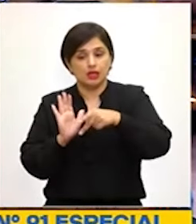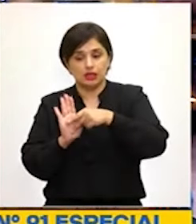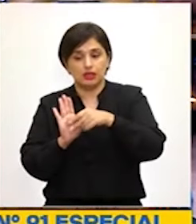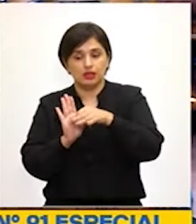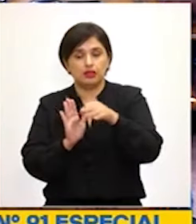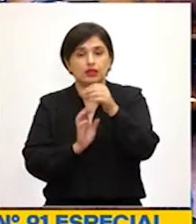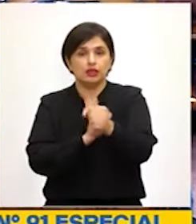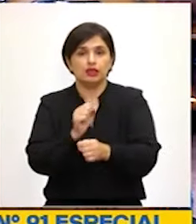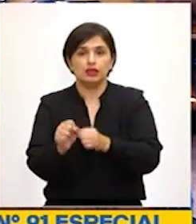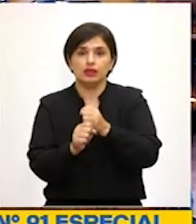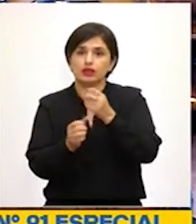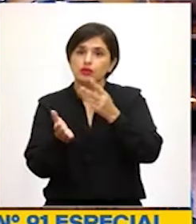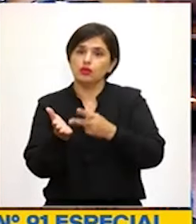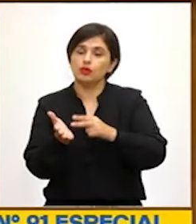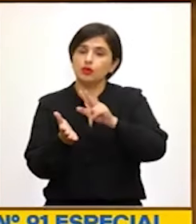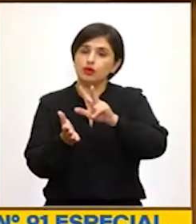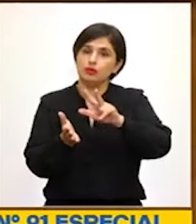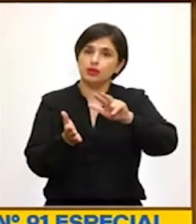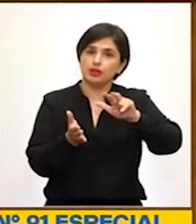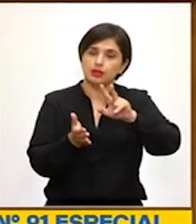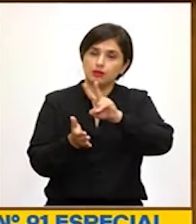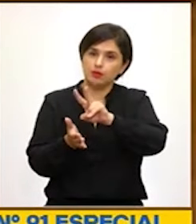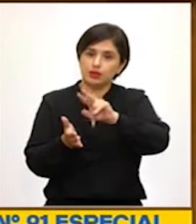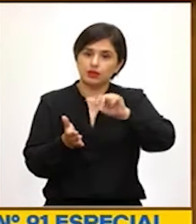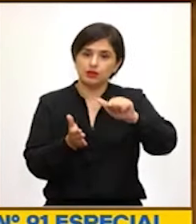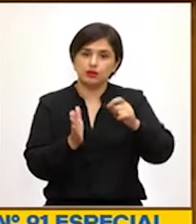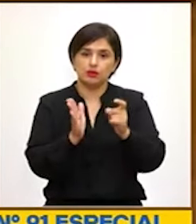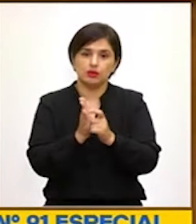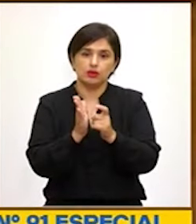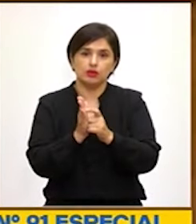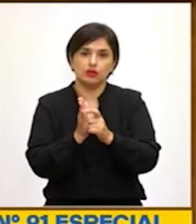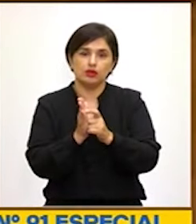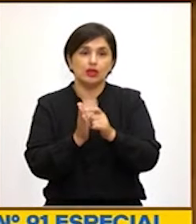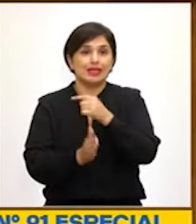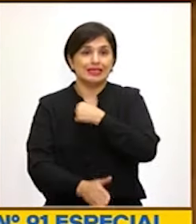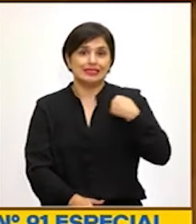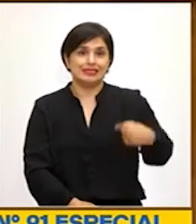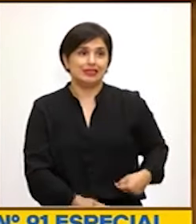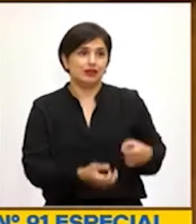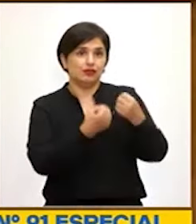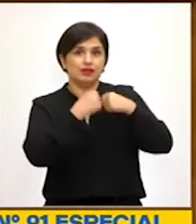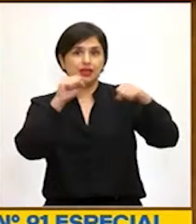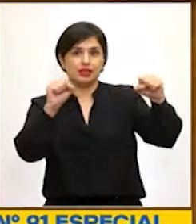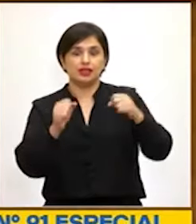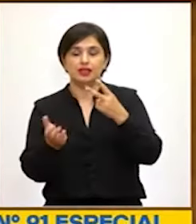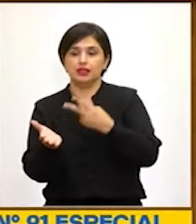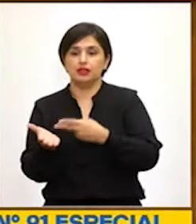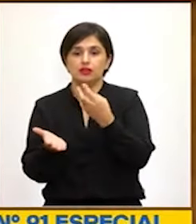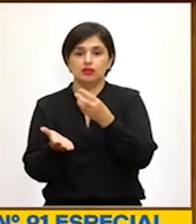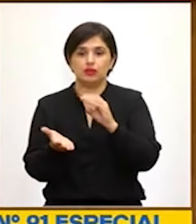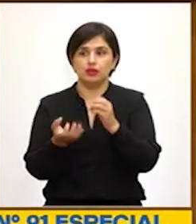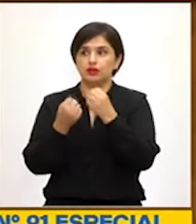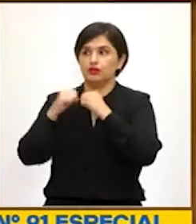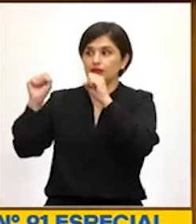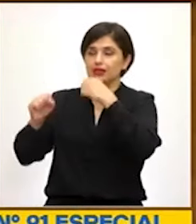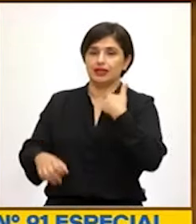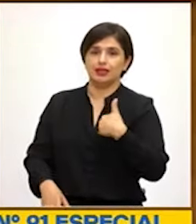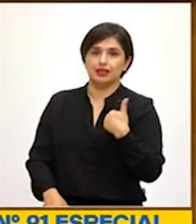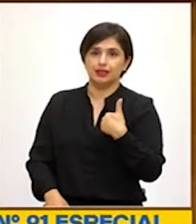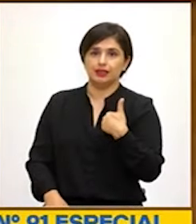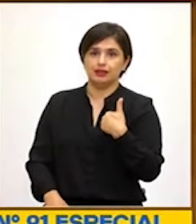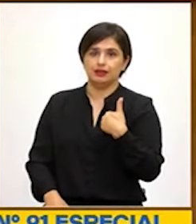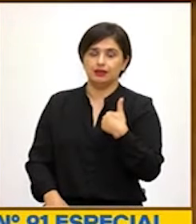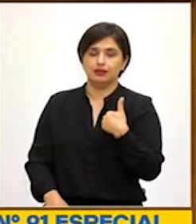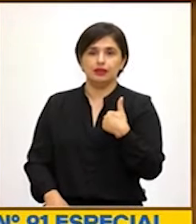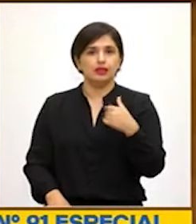2026 en materia produca en materia de producción vamos a ser superados por China y el 2030 vamos a ser superados por Argentina